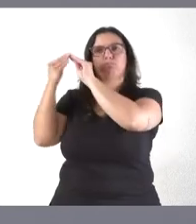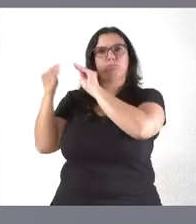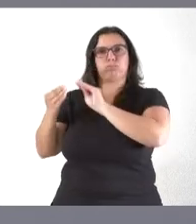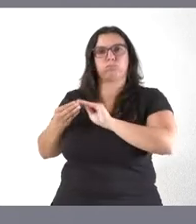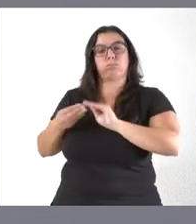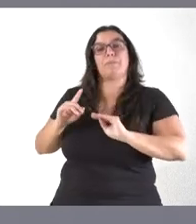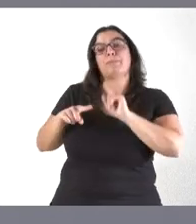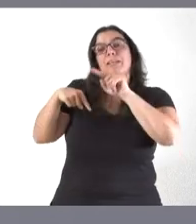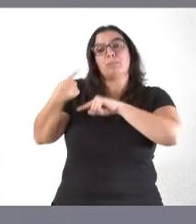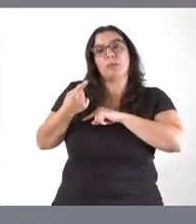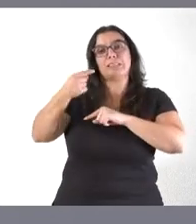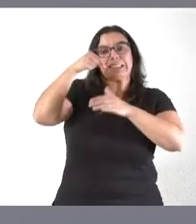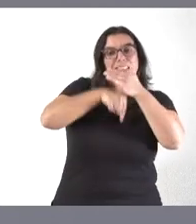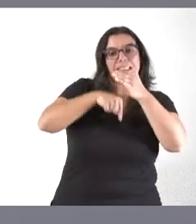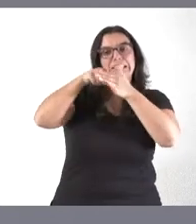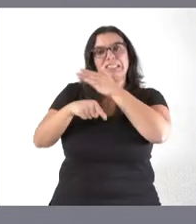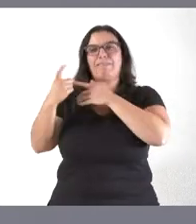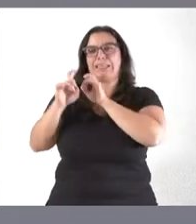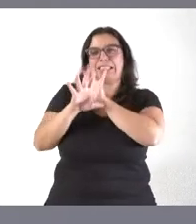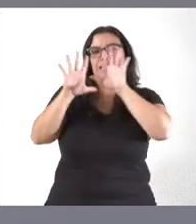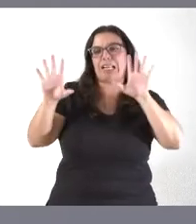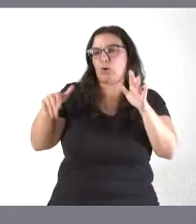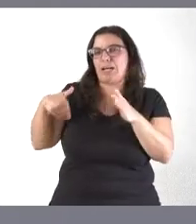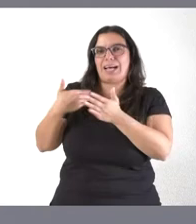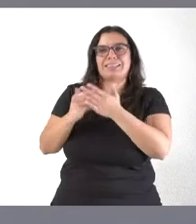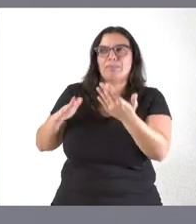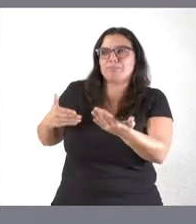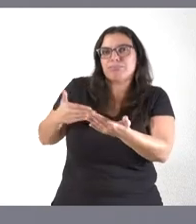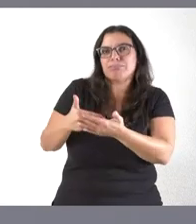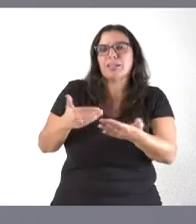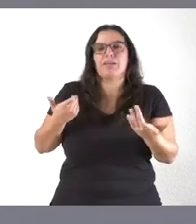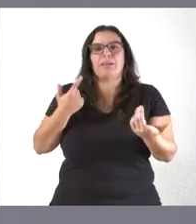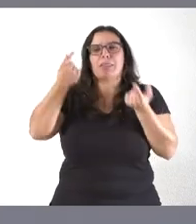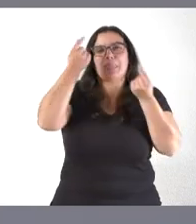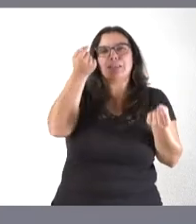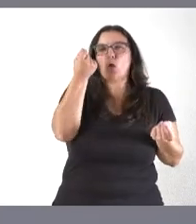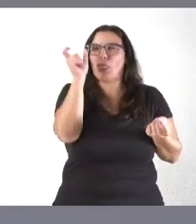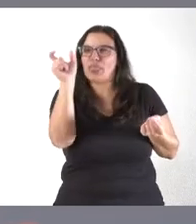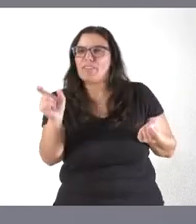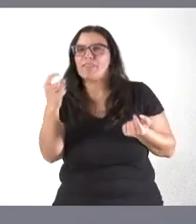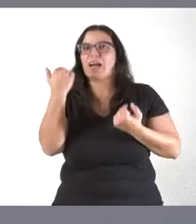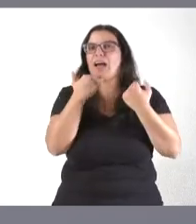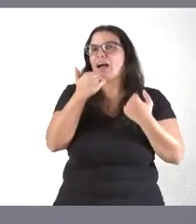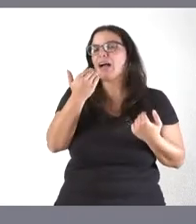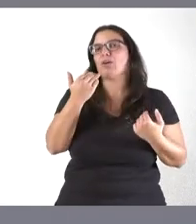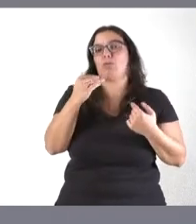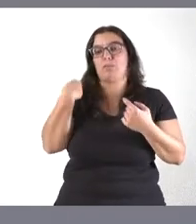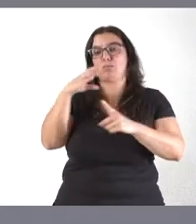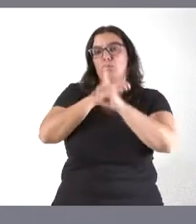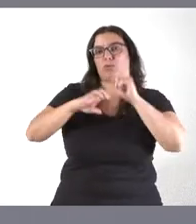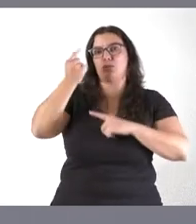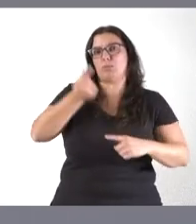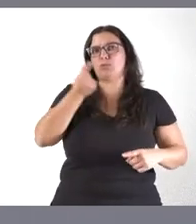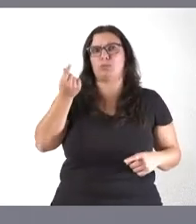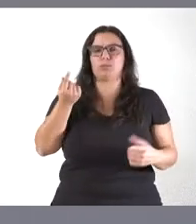pues queda siempre por definir hasta última hora pues algunos matices de alguna cifra concreta dentro del contexto del presupuesto que tiene cifras